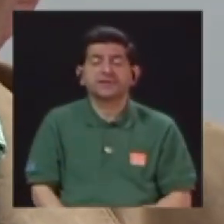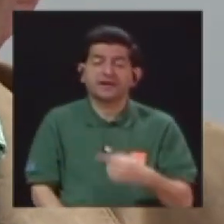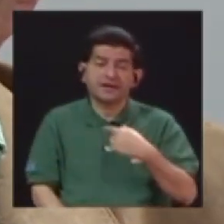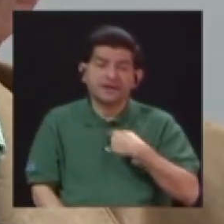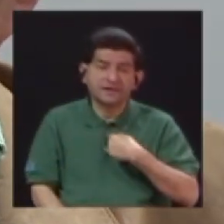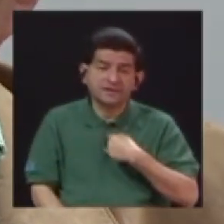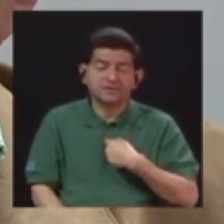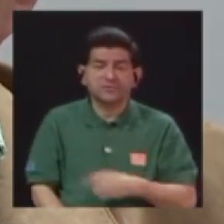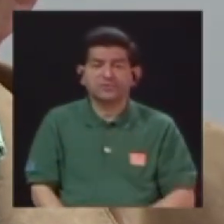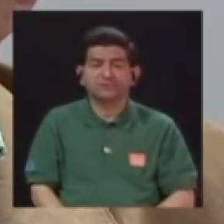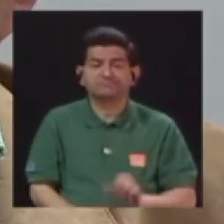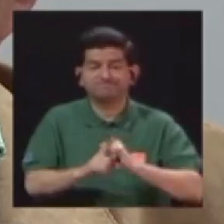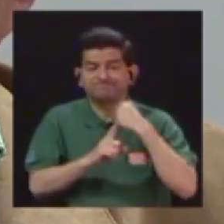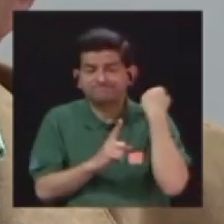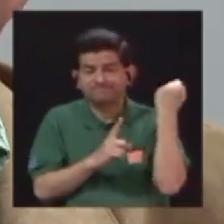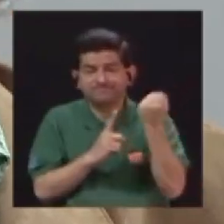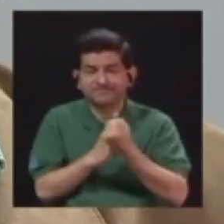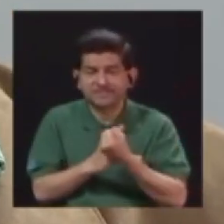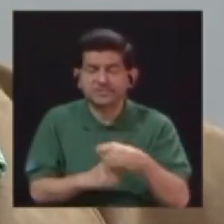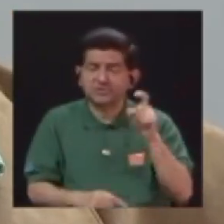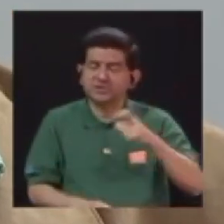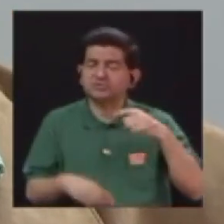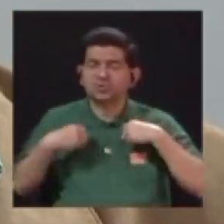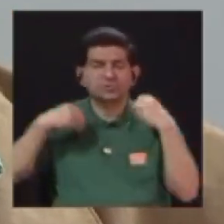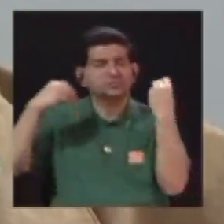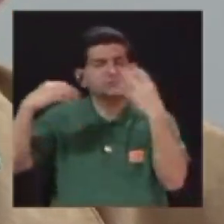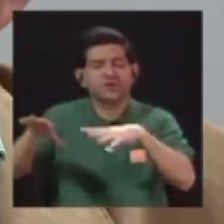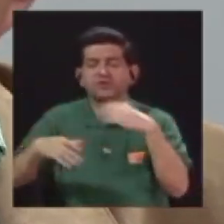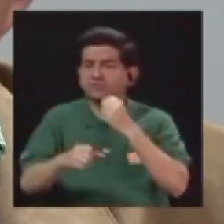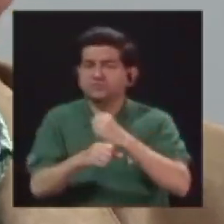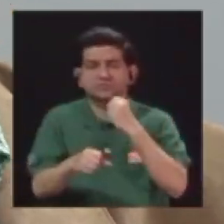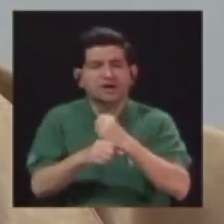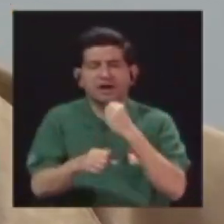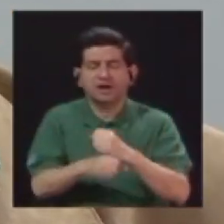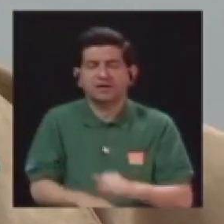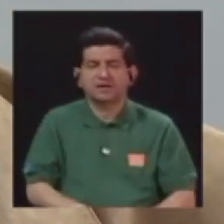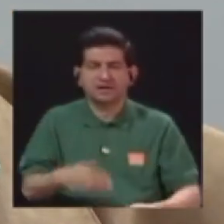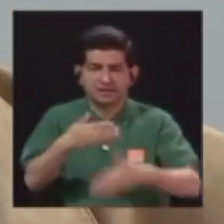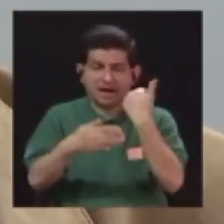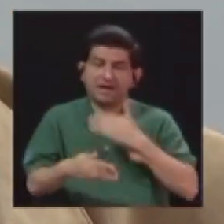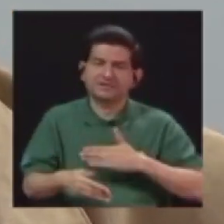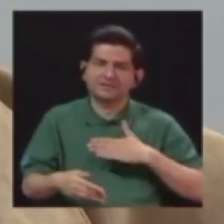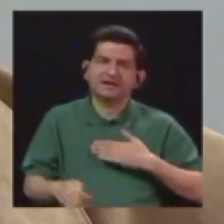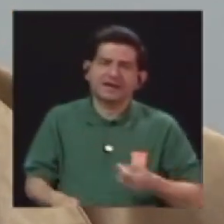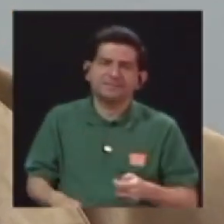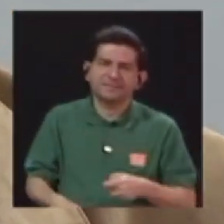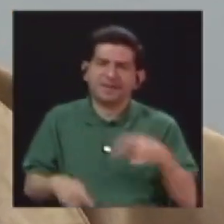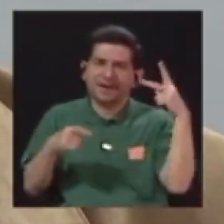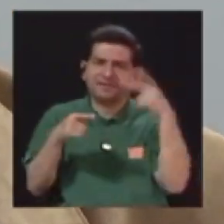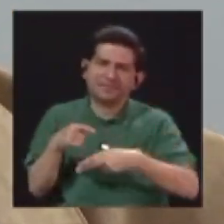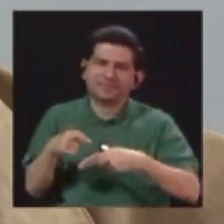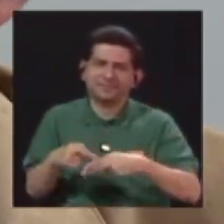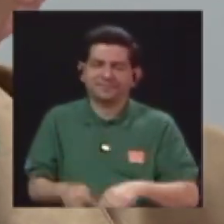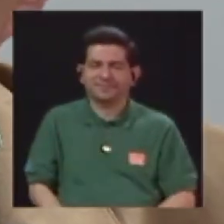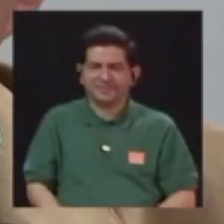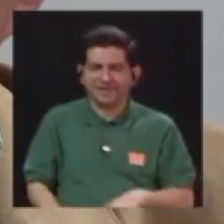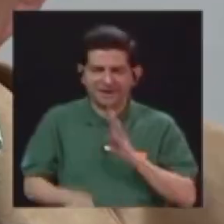llevaron a tener que renunciar al puesto antes de que me echaran, aquí entre nos, ¿verdad?